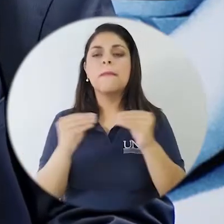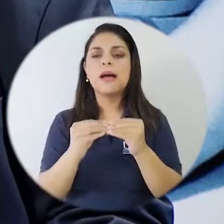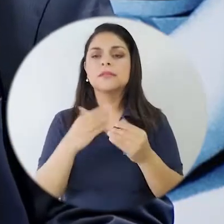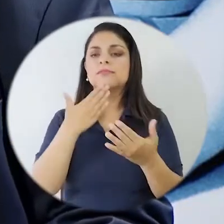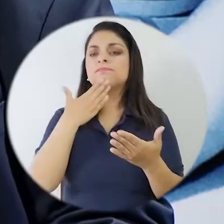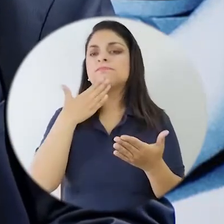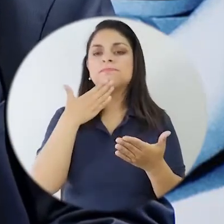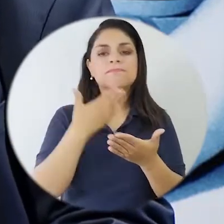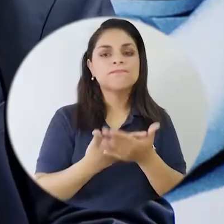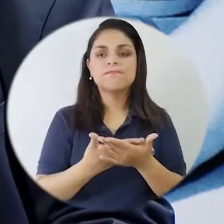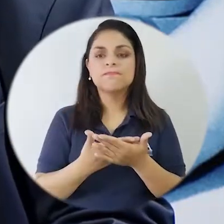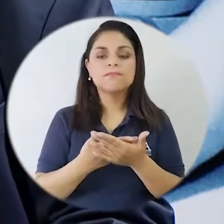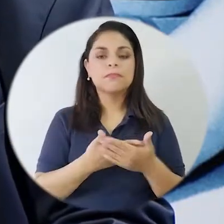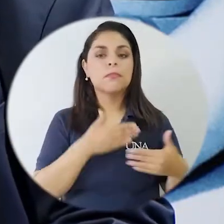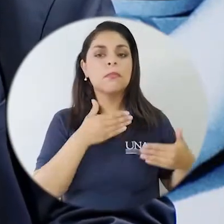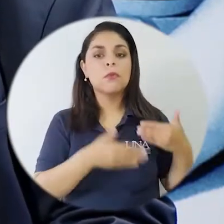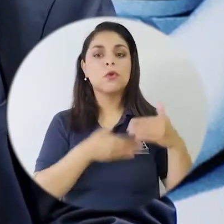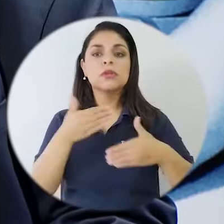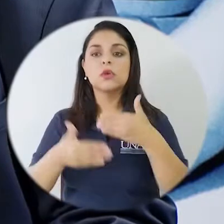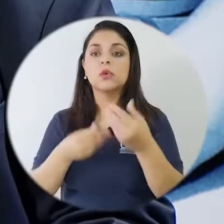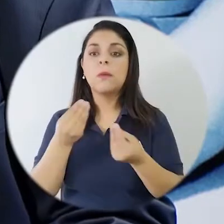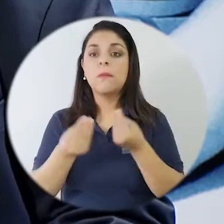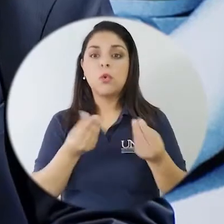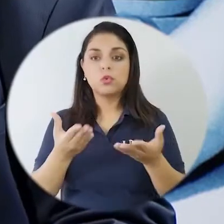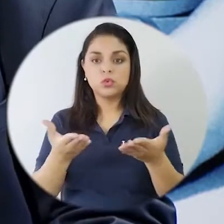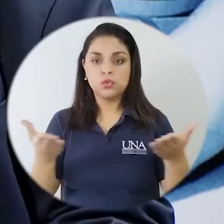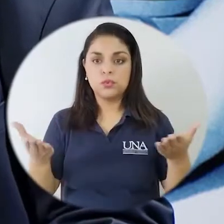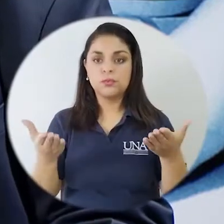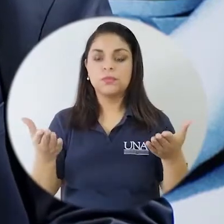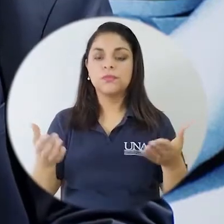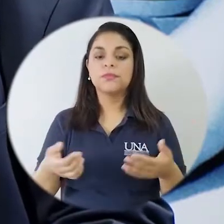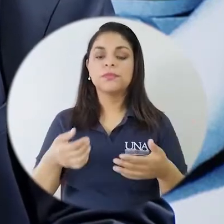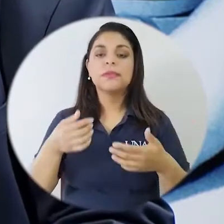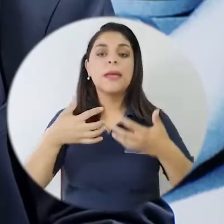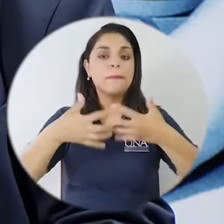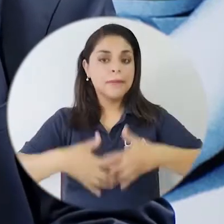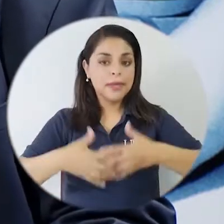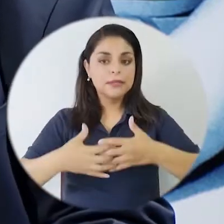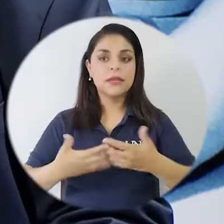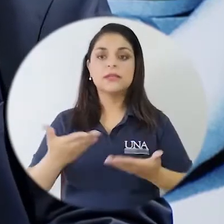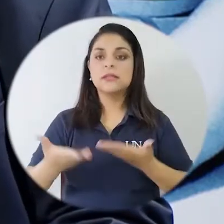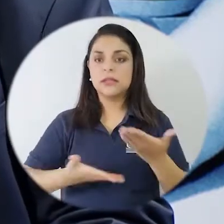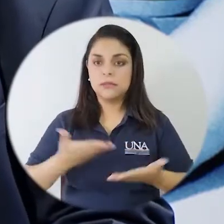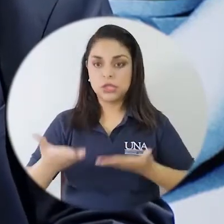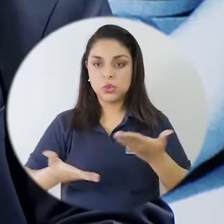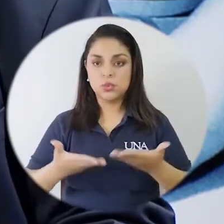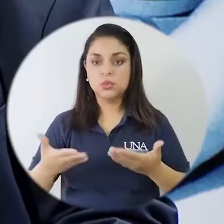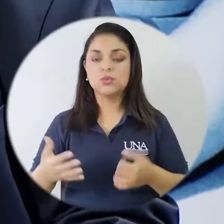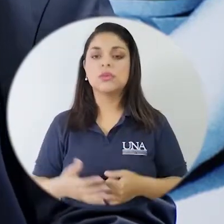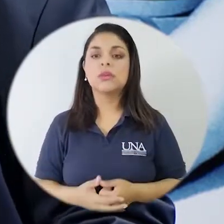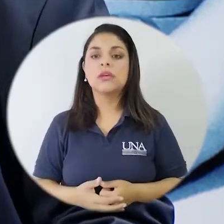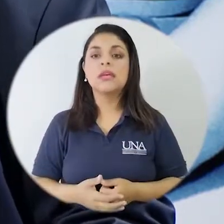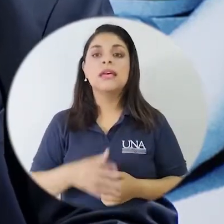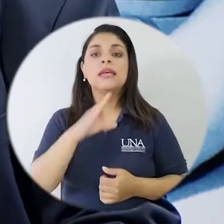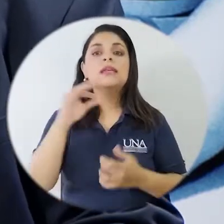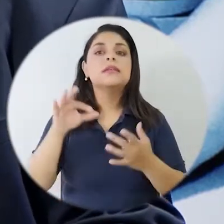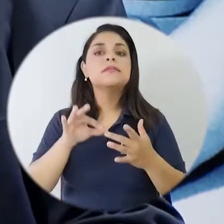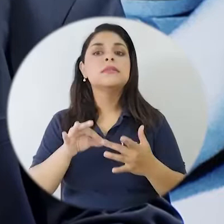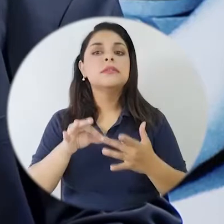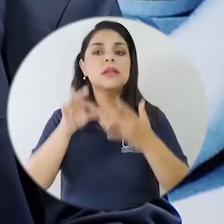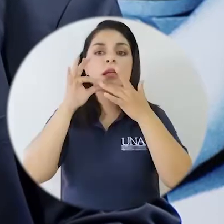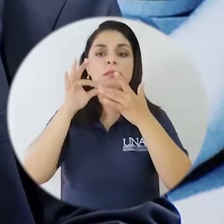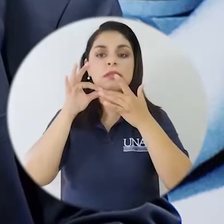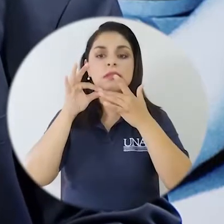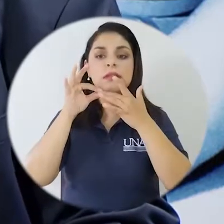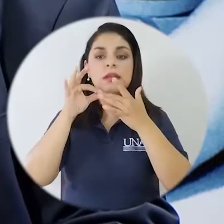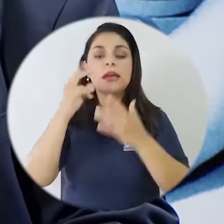eficiente y eficaz los procesos de producción a nivel de empresa y a nivel de servicios. Y particularmente lo vemos